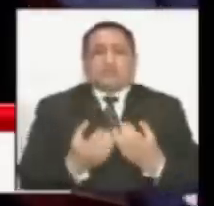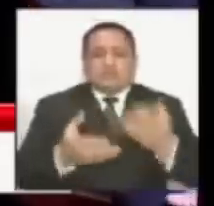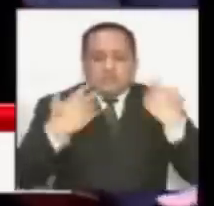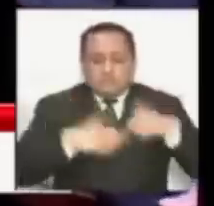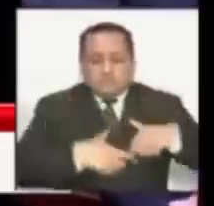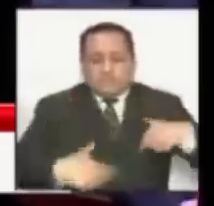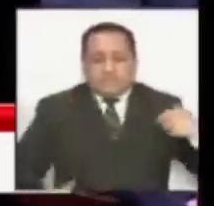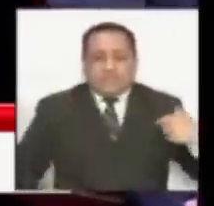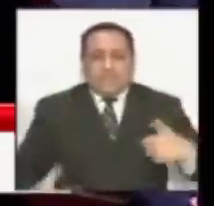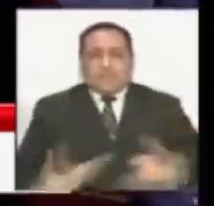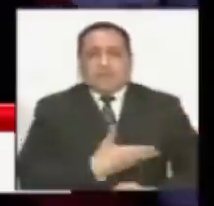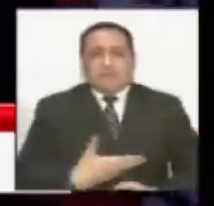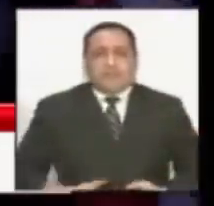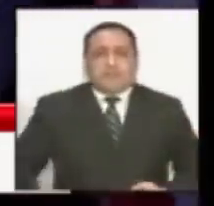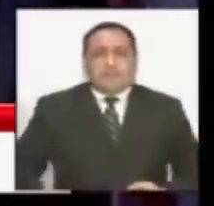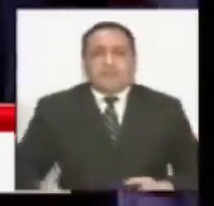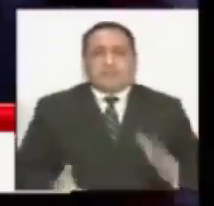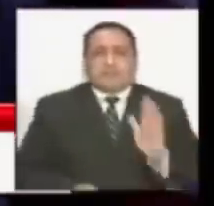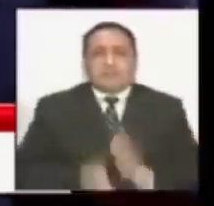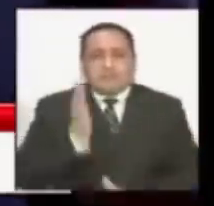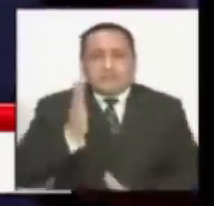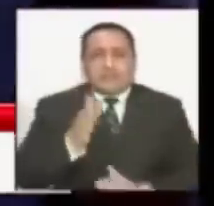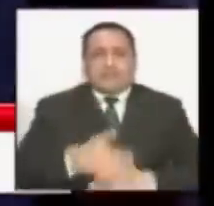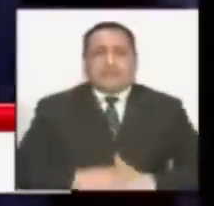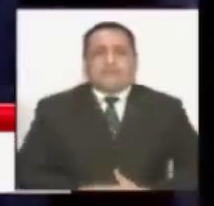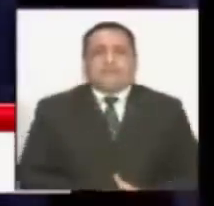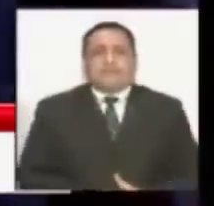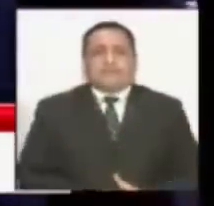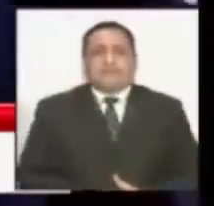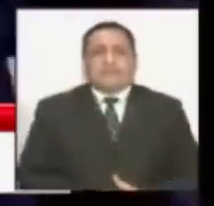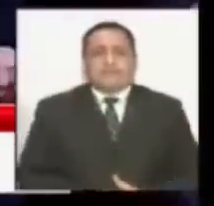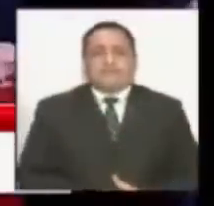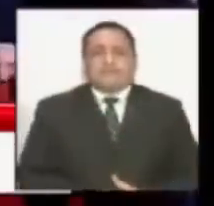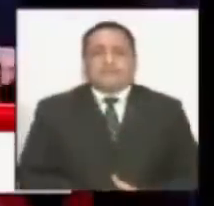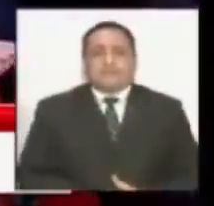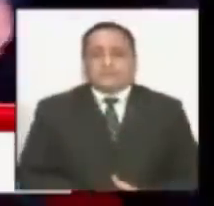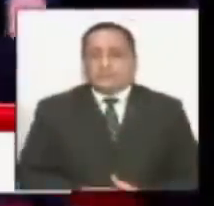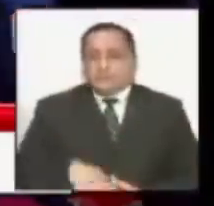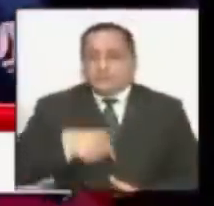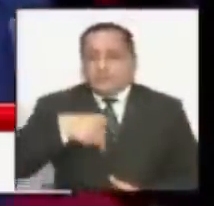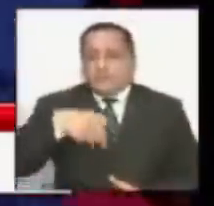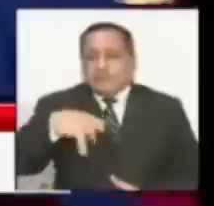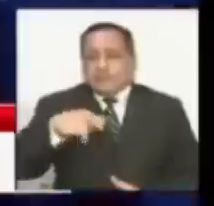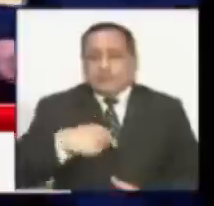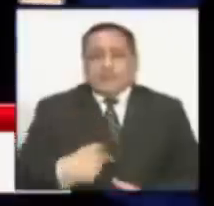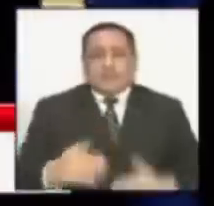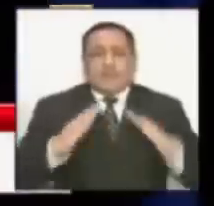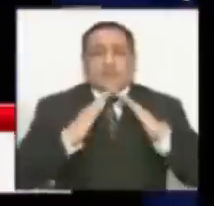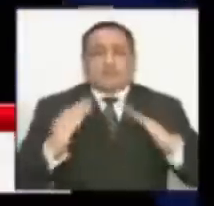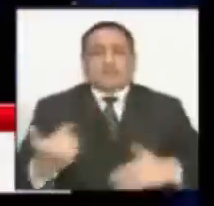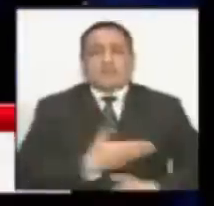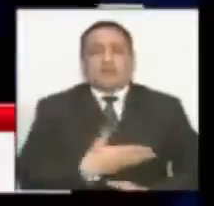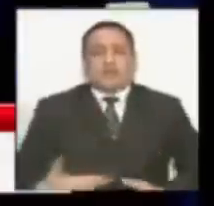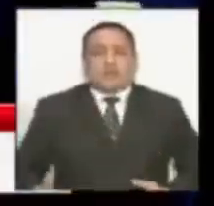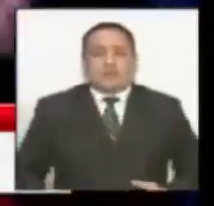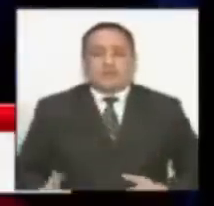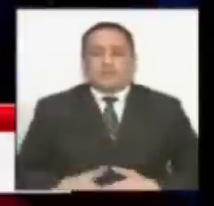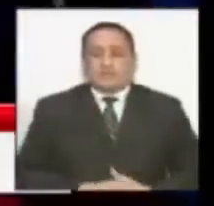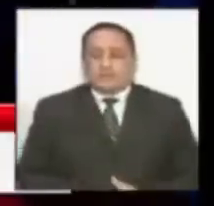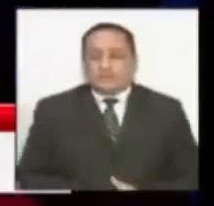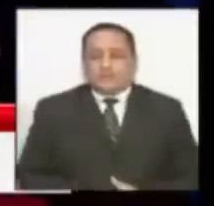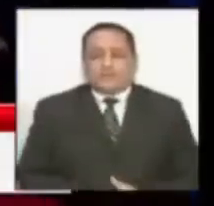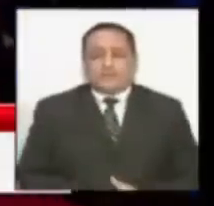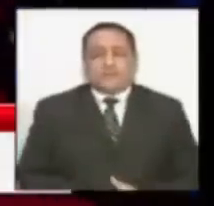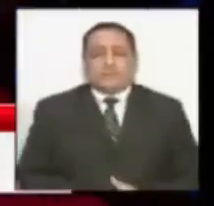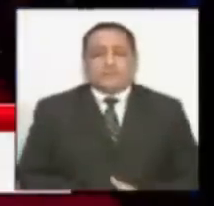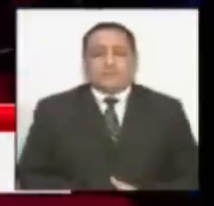miembro de la mesa directiva, porque ya ha dejado de serlo. está ostentando su banda